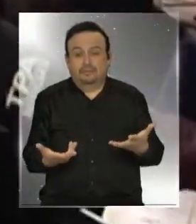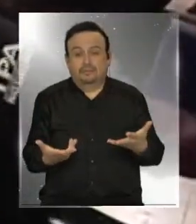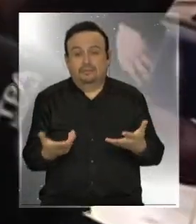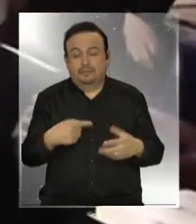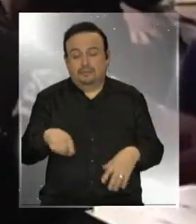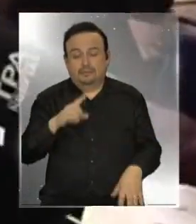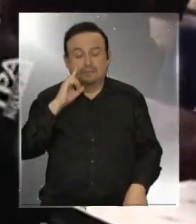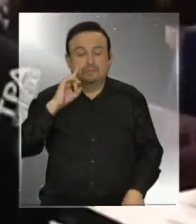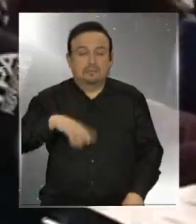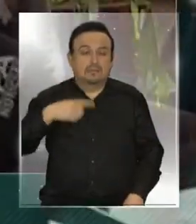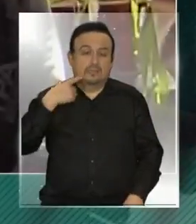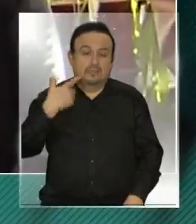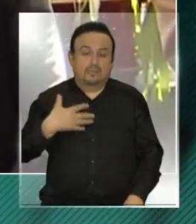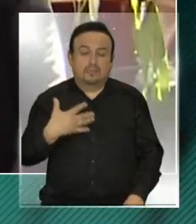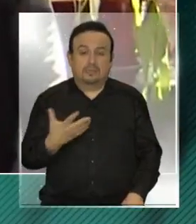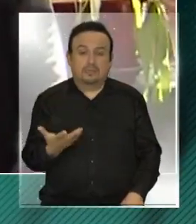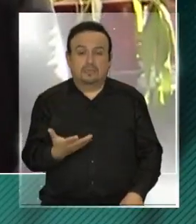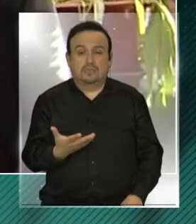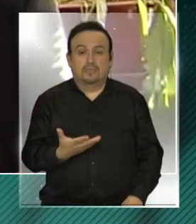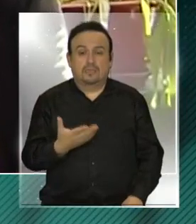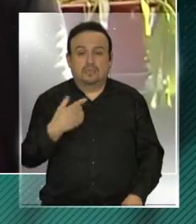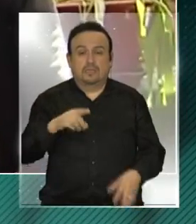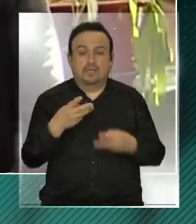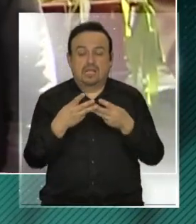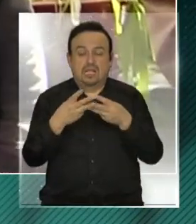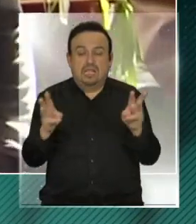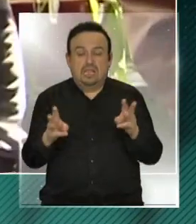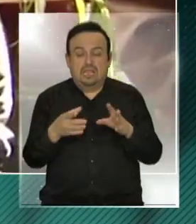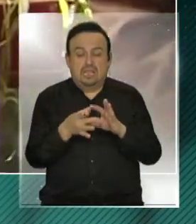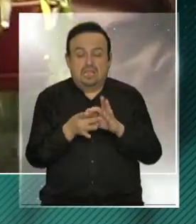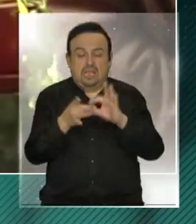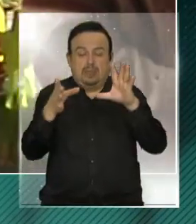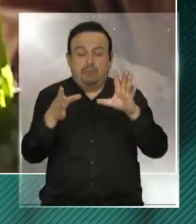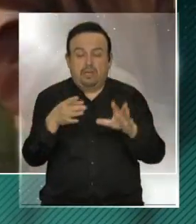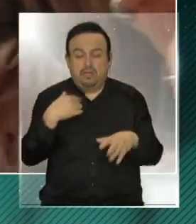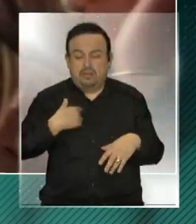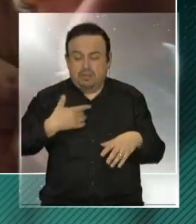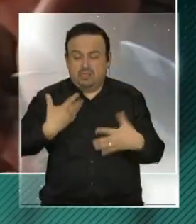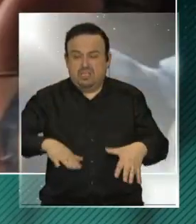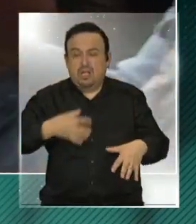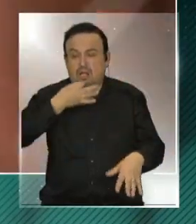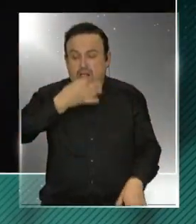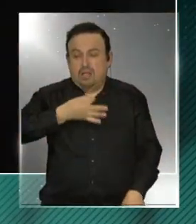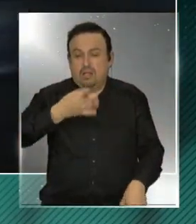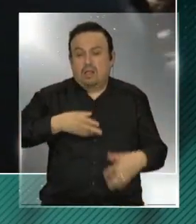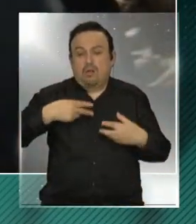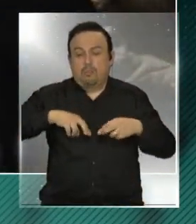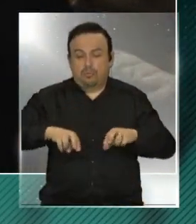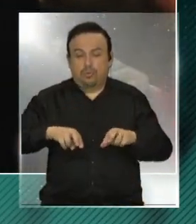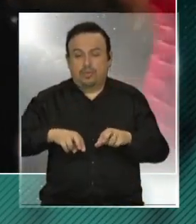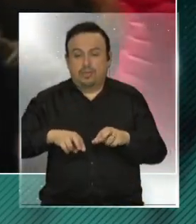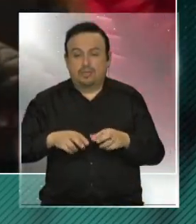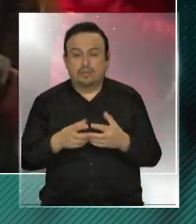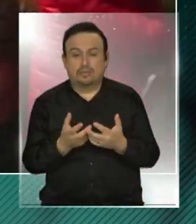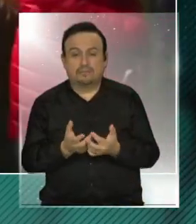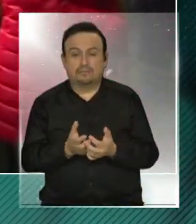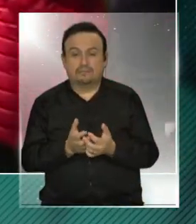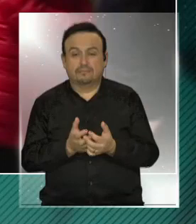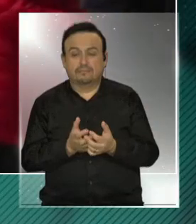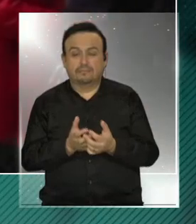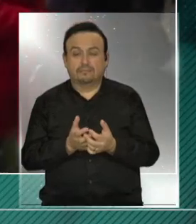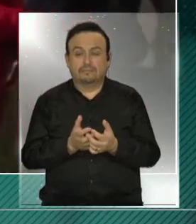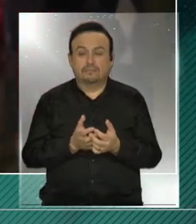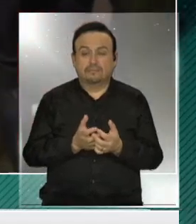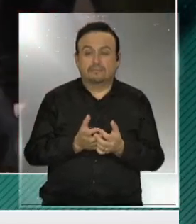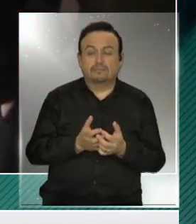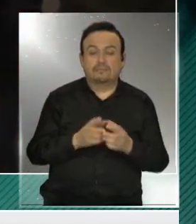todos sabemos es tan importante para la democracia, ¿no? Y ya lo he dicho en otras oportunidades, sobre todo para los